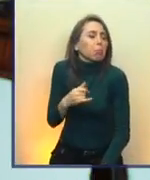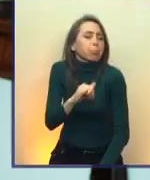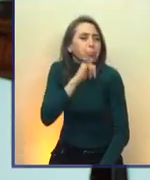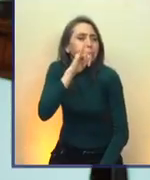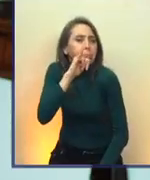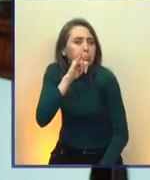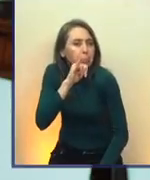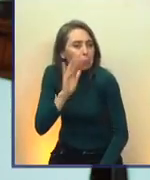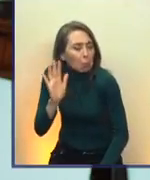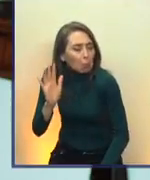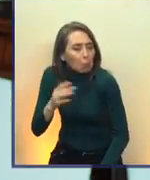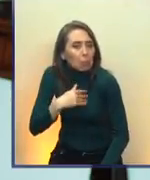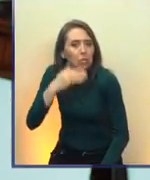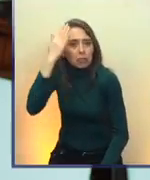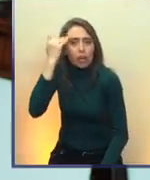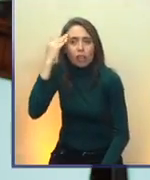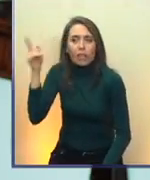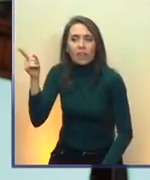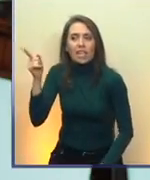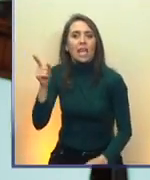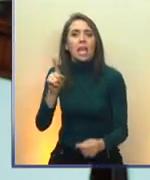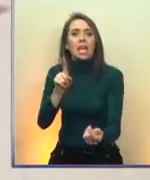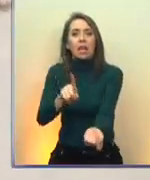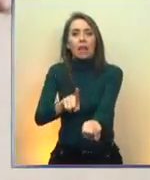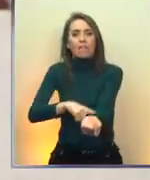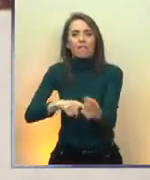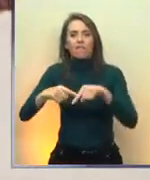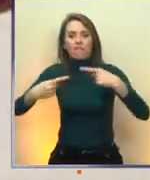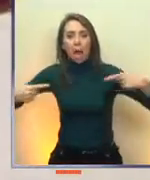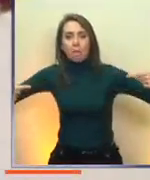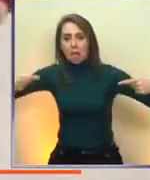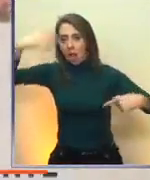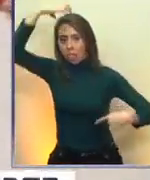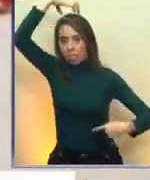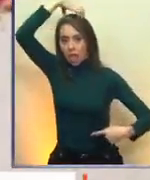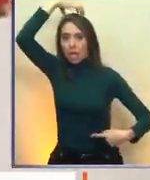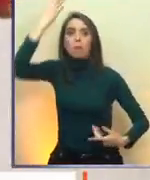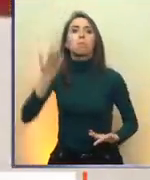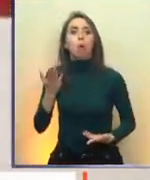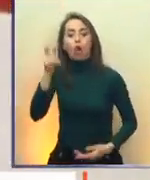siquiera sabía este título de nobleza.